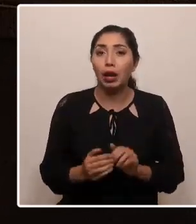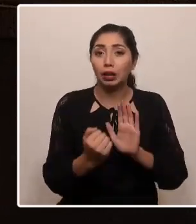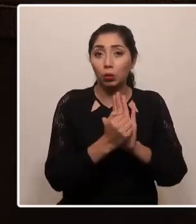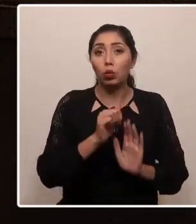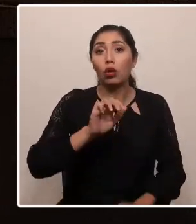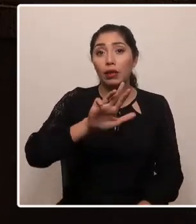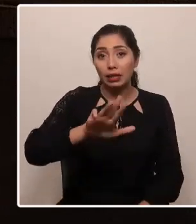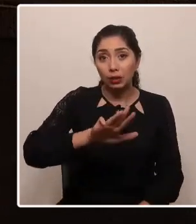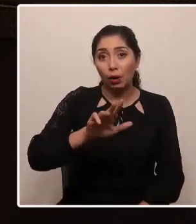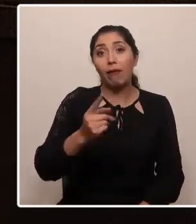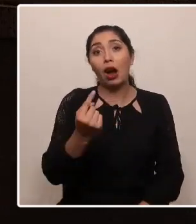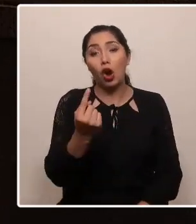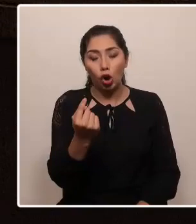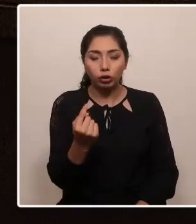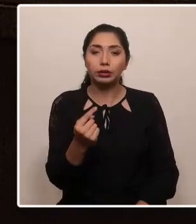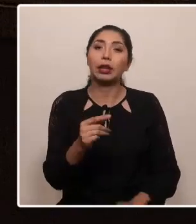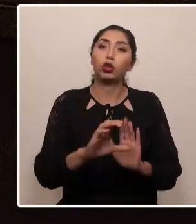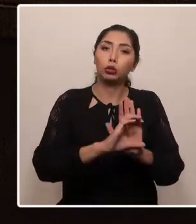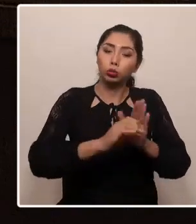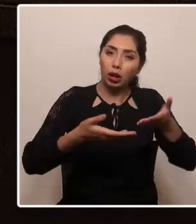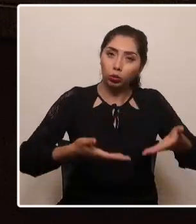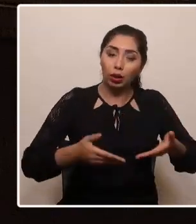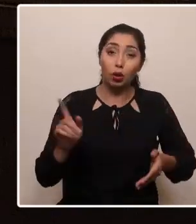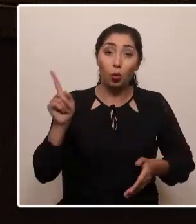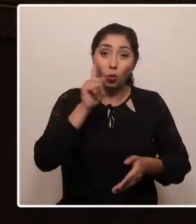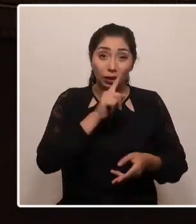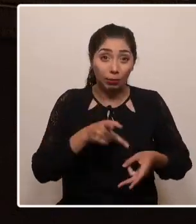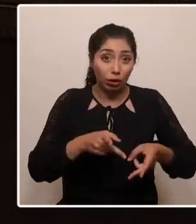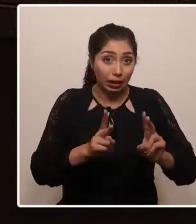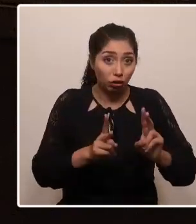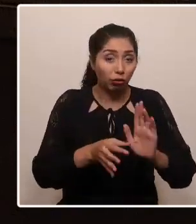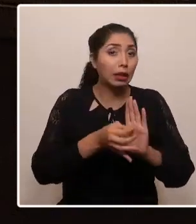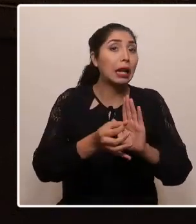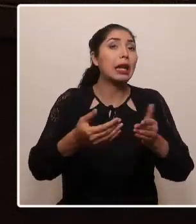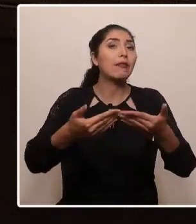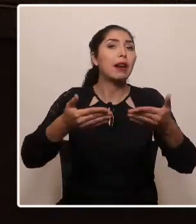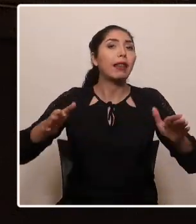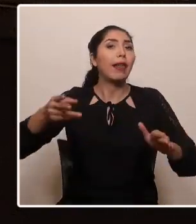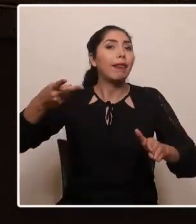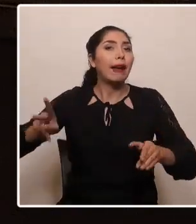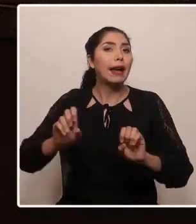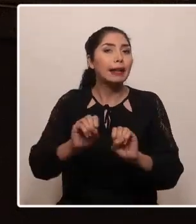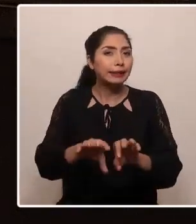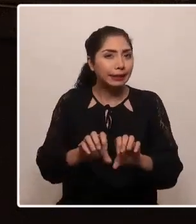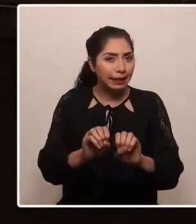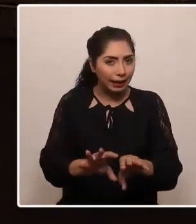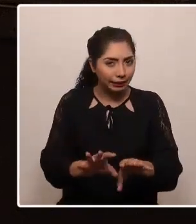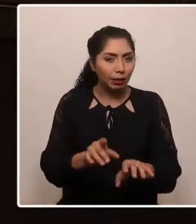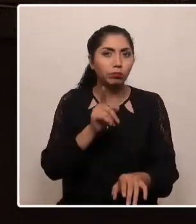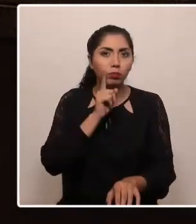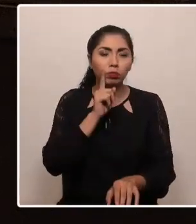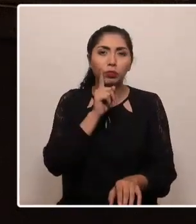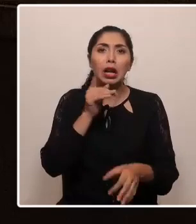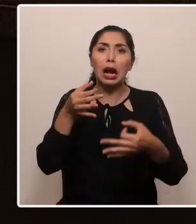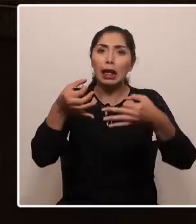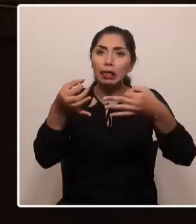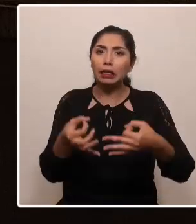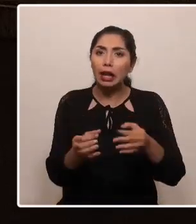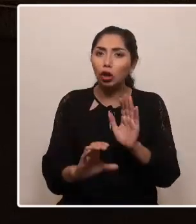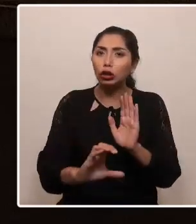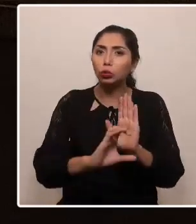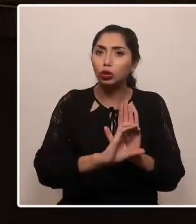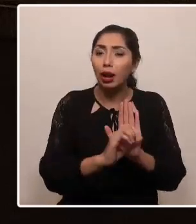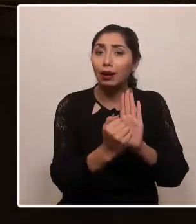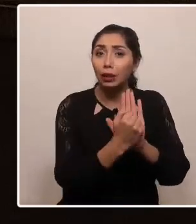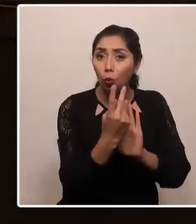actual. Este último derecho, mal denominado libertad de enseñanza, además fue objeto de garantía constitucional, artículo 20